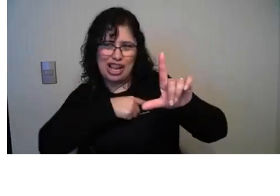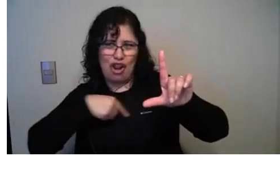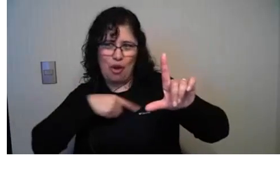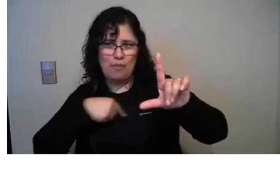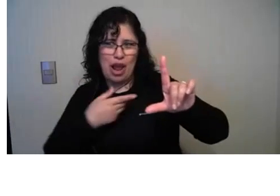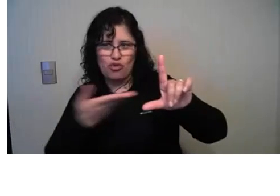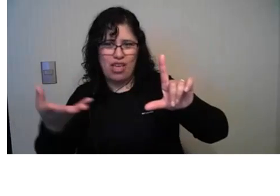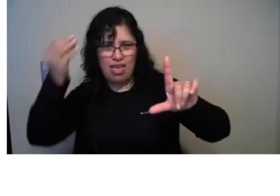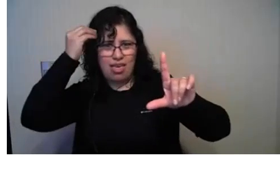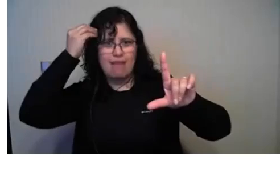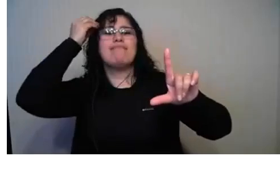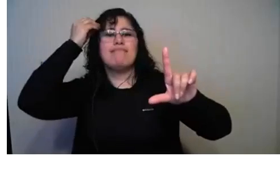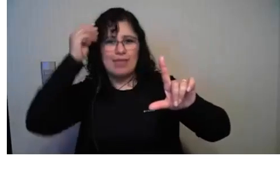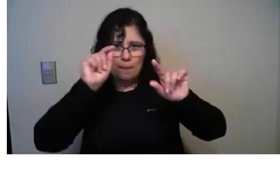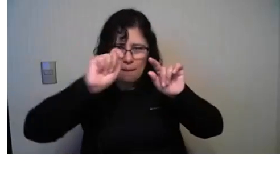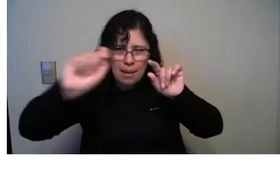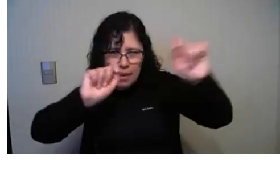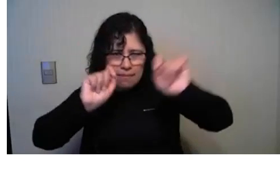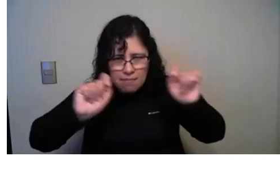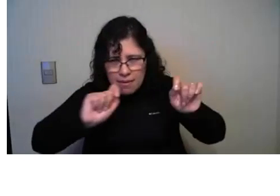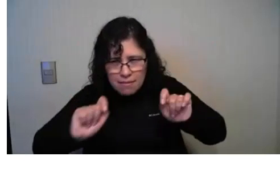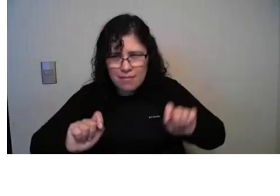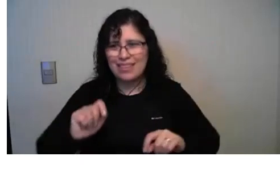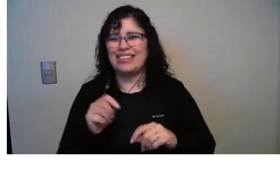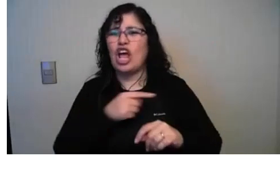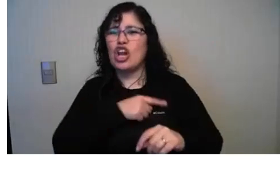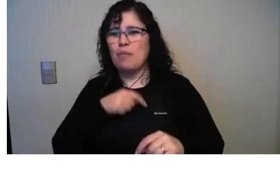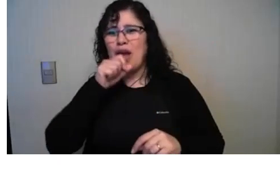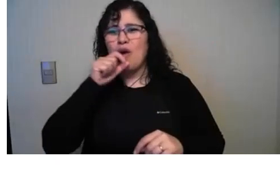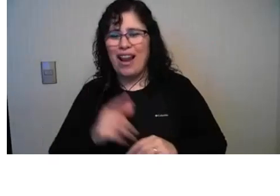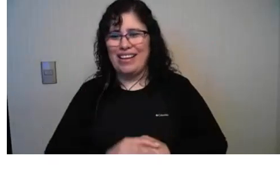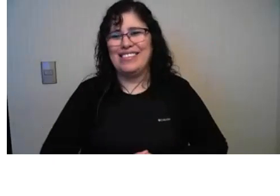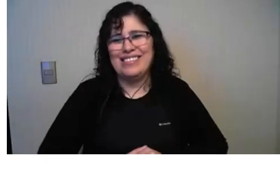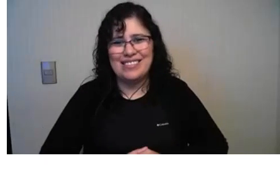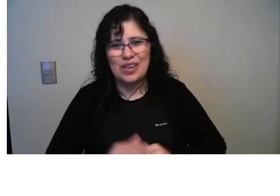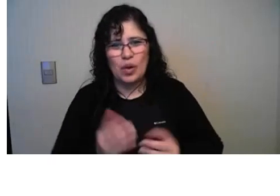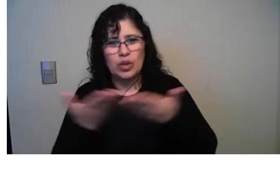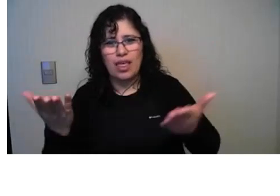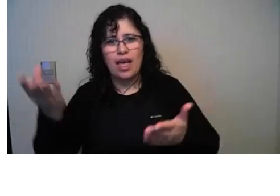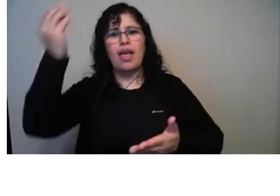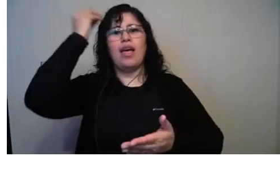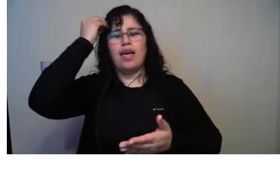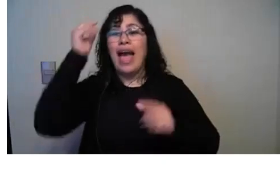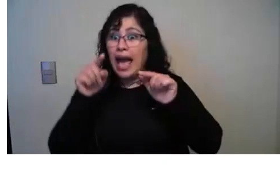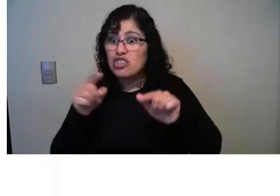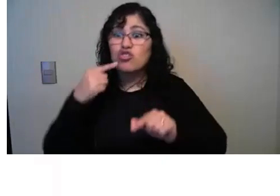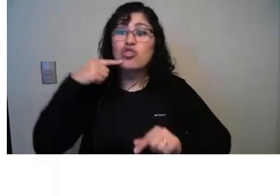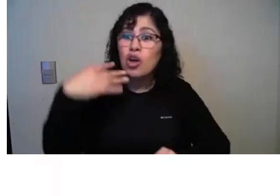otra vez hasta que les quede, digamos, grabado y aprendido esta